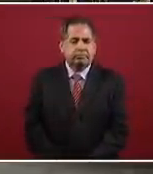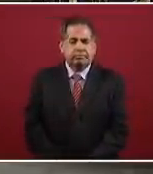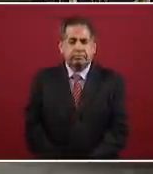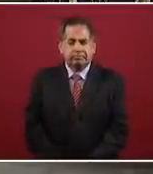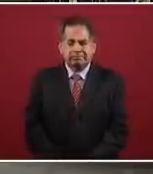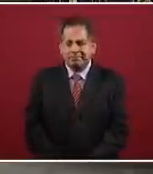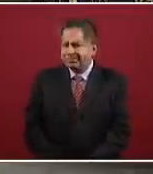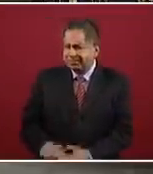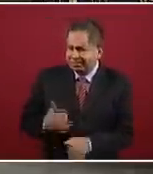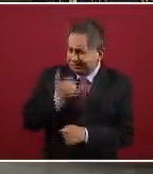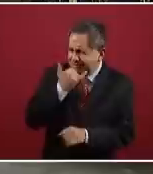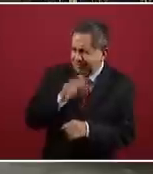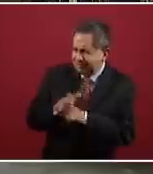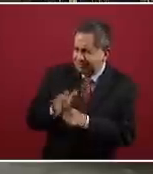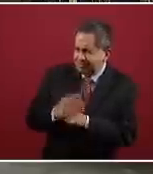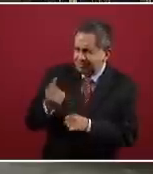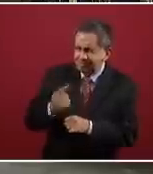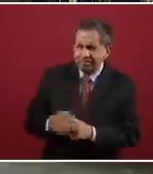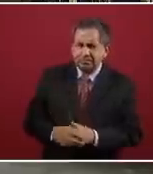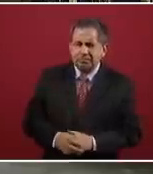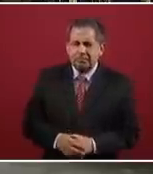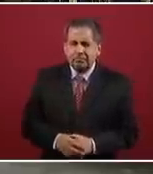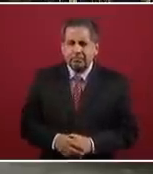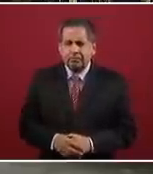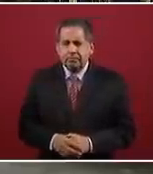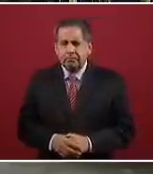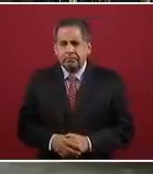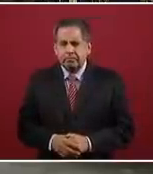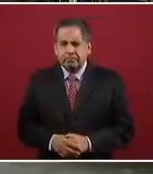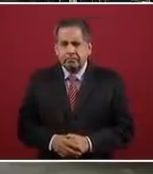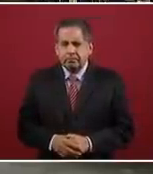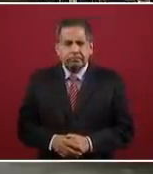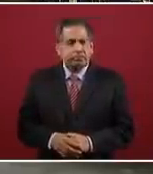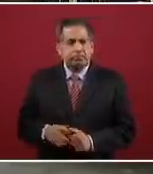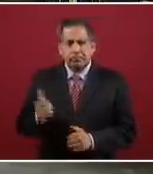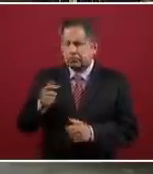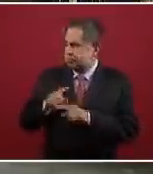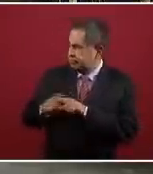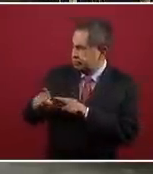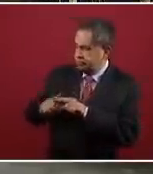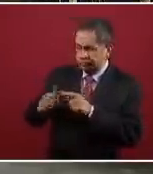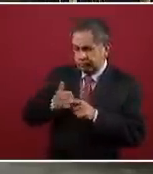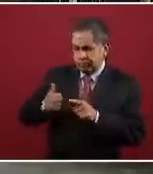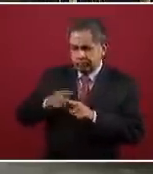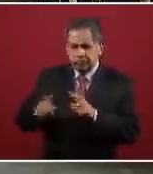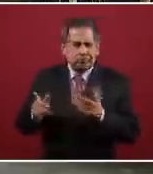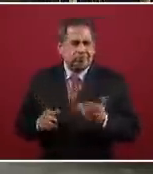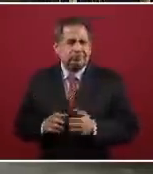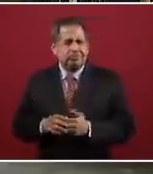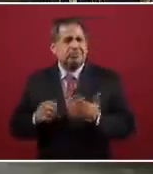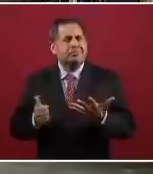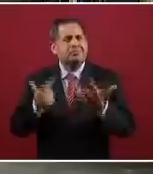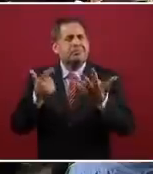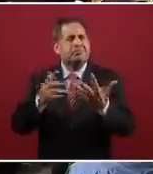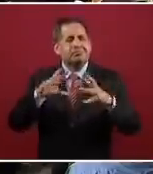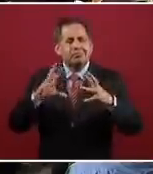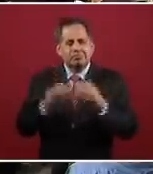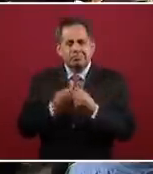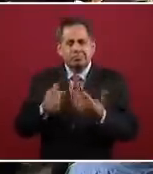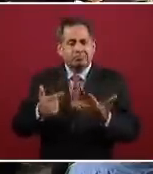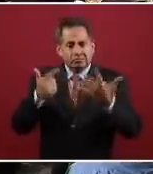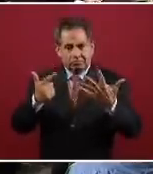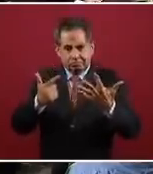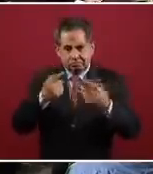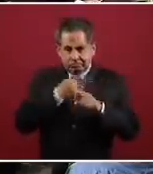¿De los qué? Se va a reintegrar, hay una cifra. Ah, son diferentes de cada. ¿Tienes ahí la cifra? Podemos, son siete